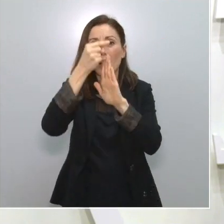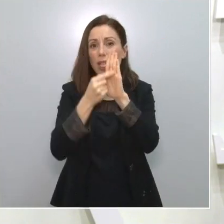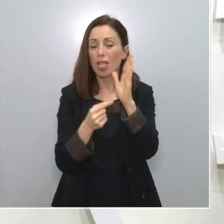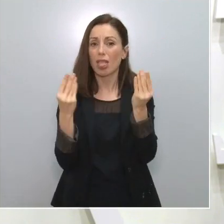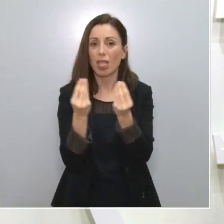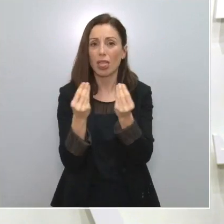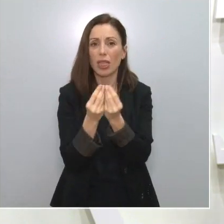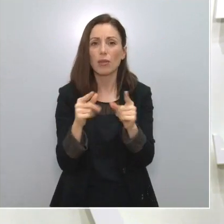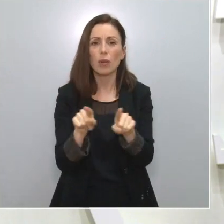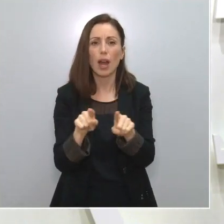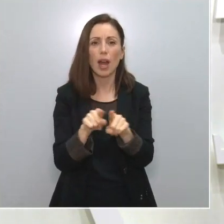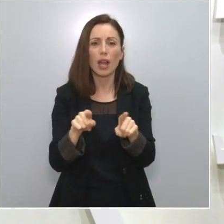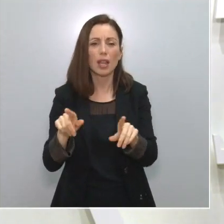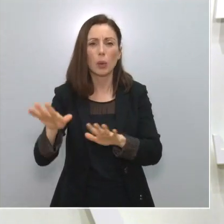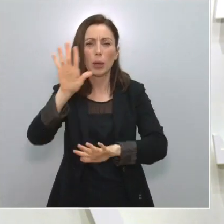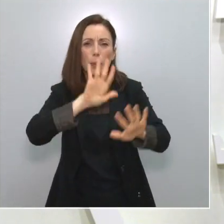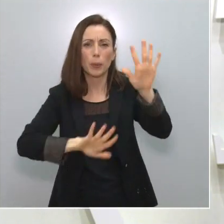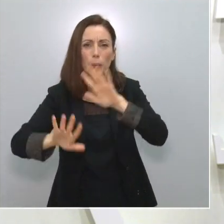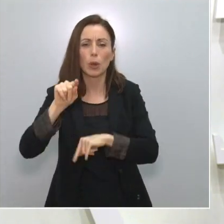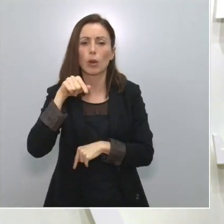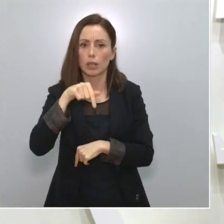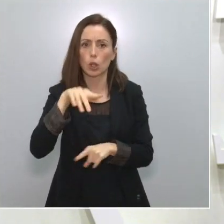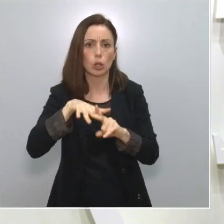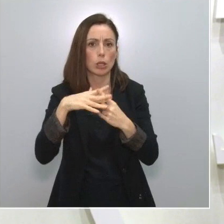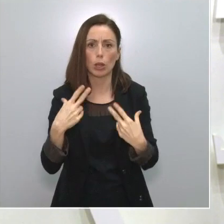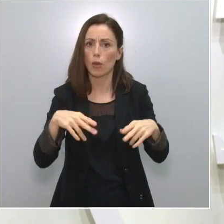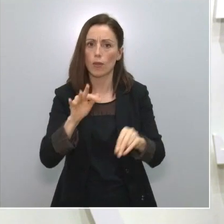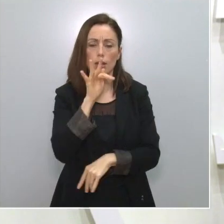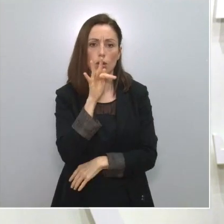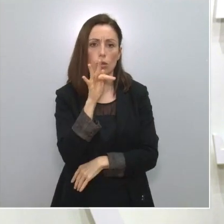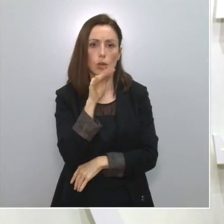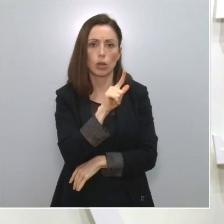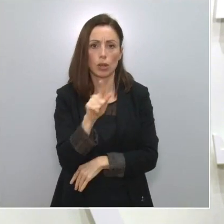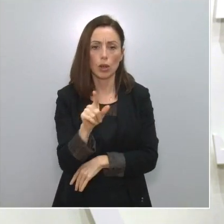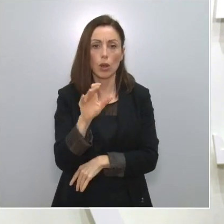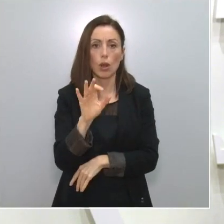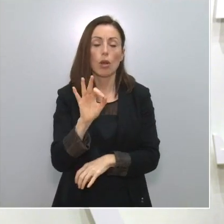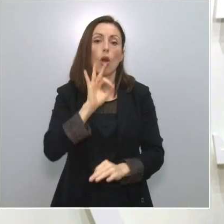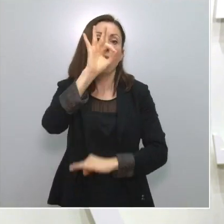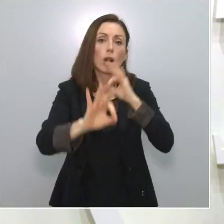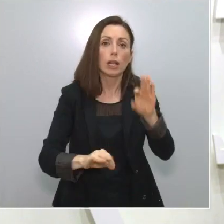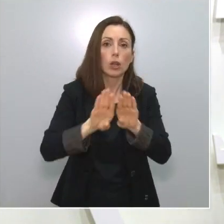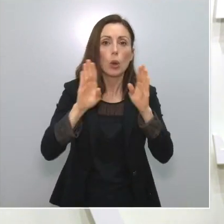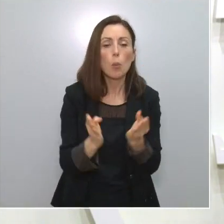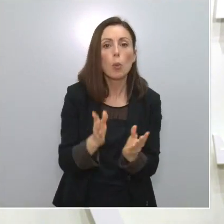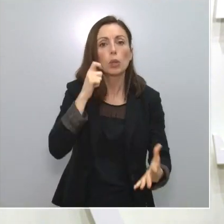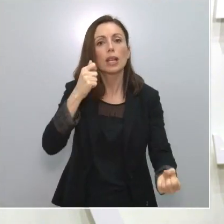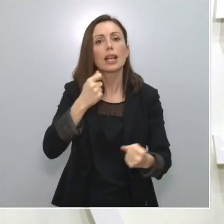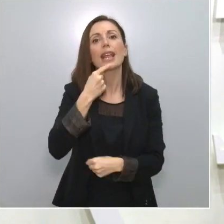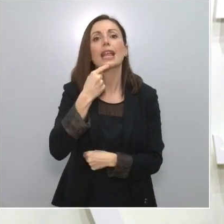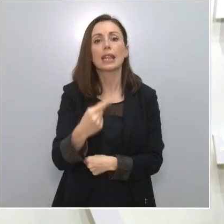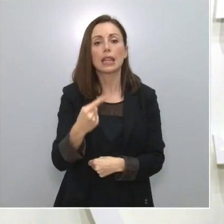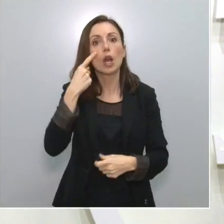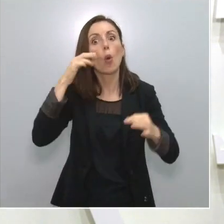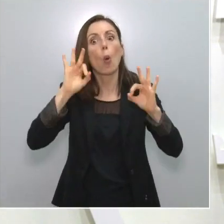no deben distraernos. Esto no ha acabado. La Organización Mundial de la Salud nos dice que debemos extremar la